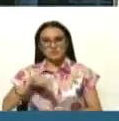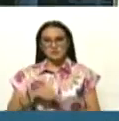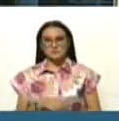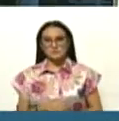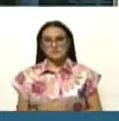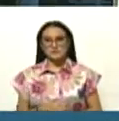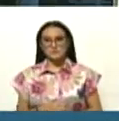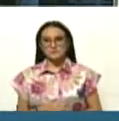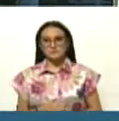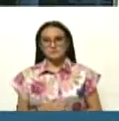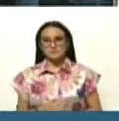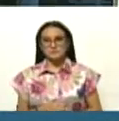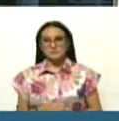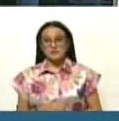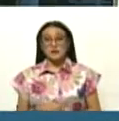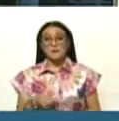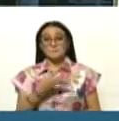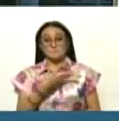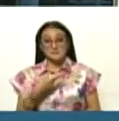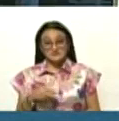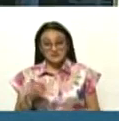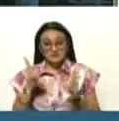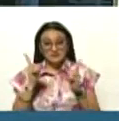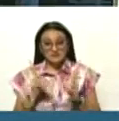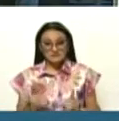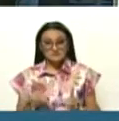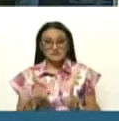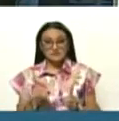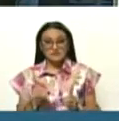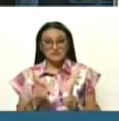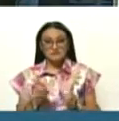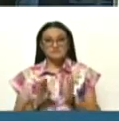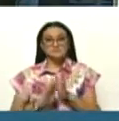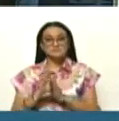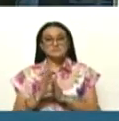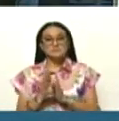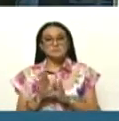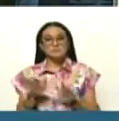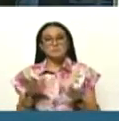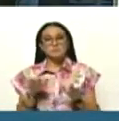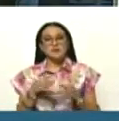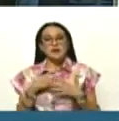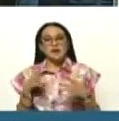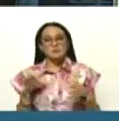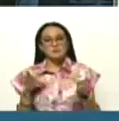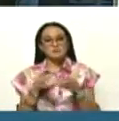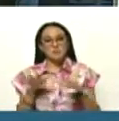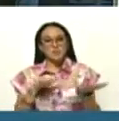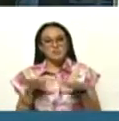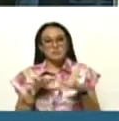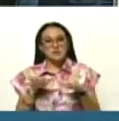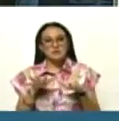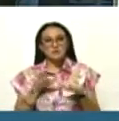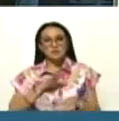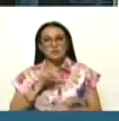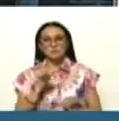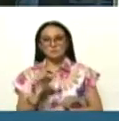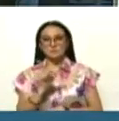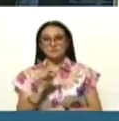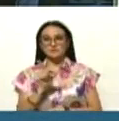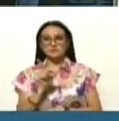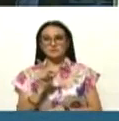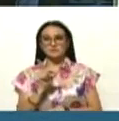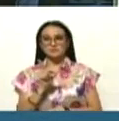el presidente decide avanzar creando un gran movimiento, el Partido Socialista Unido de Venezuela, y llamó